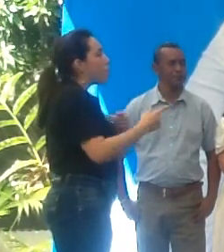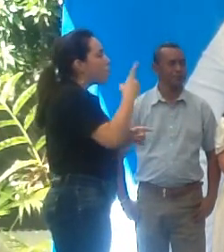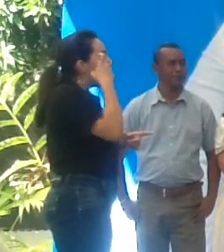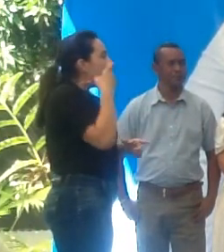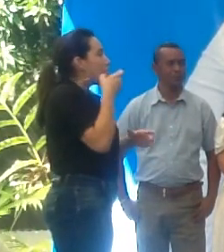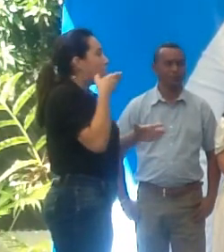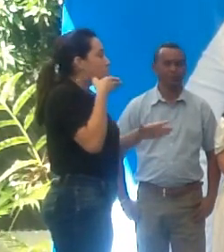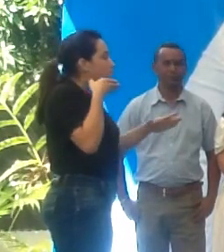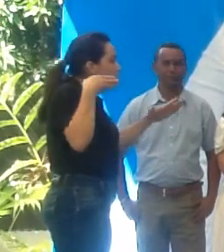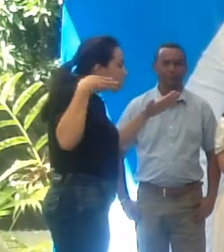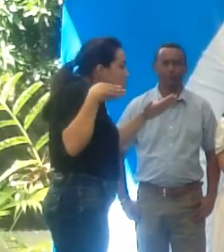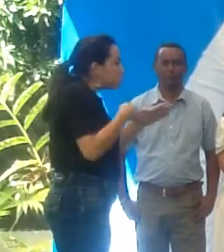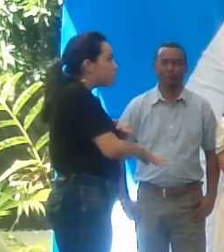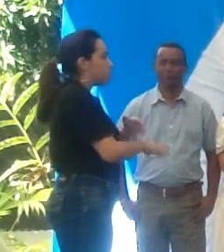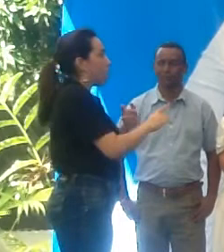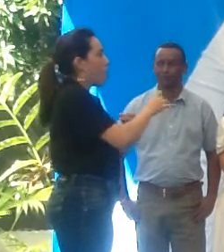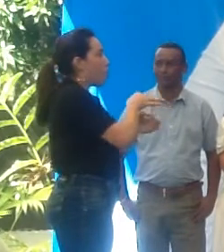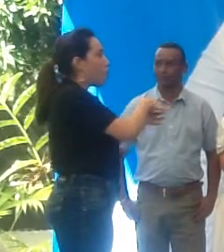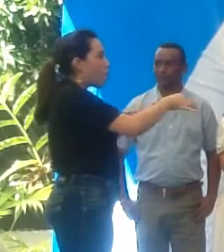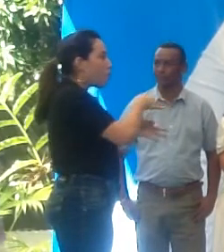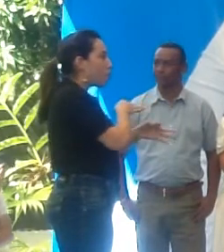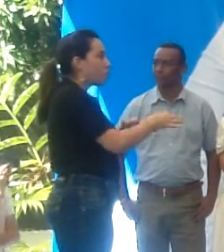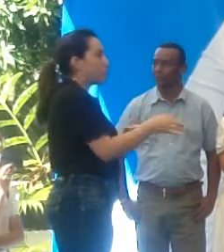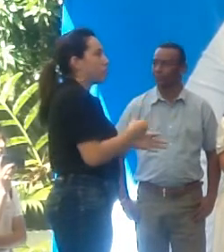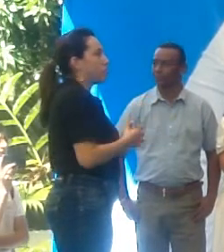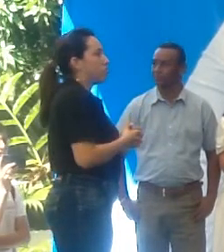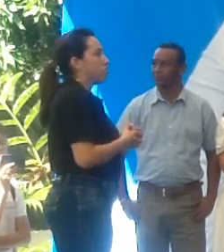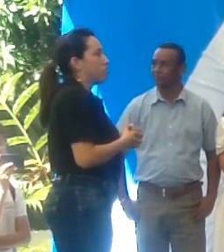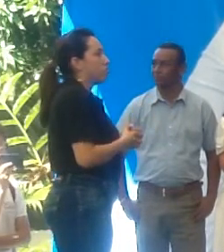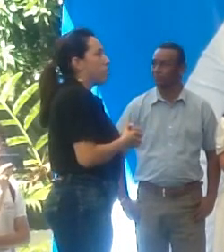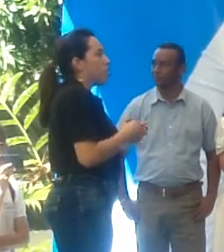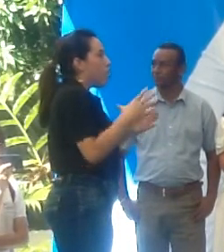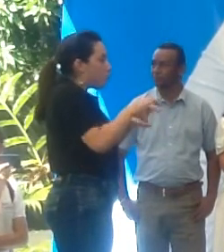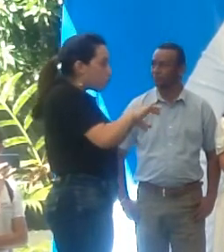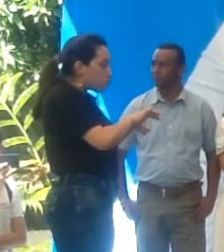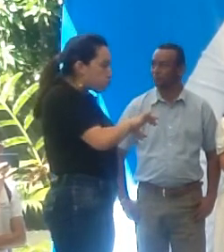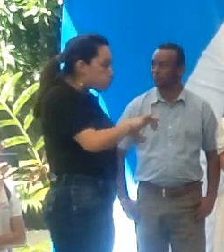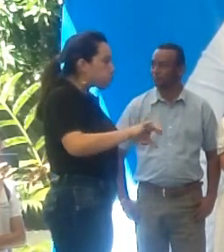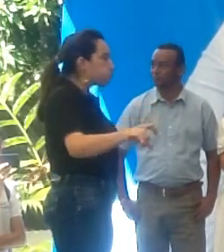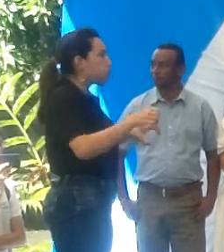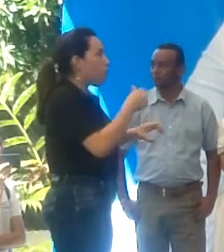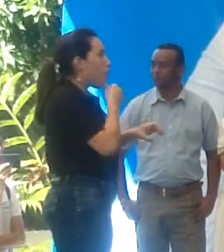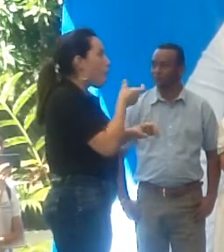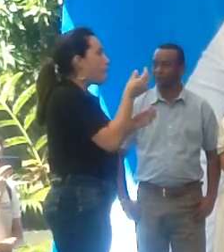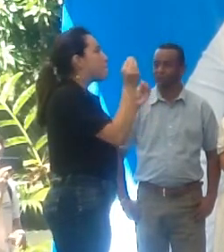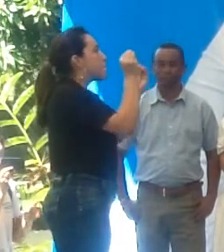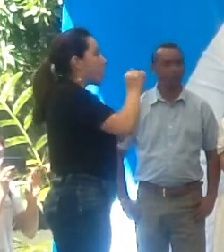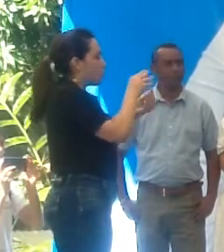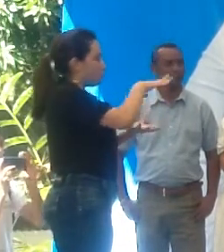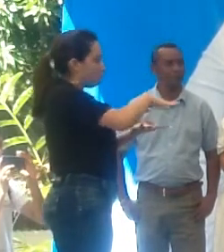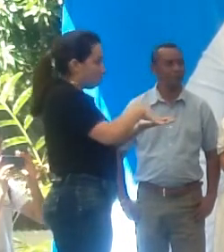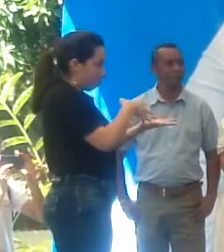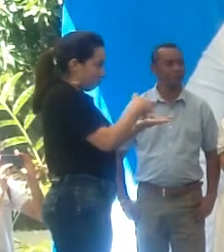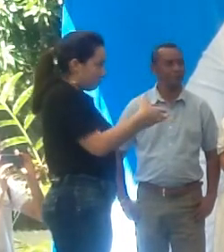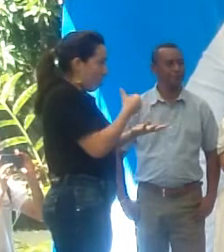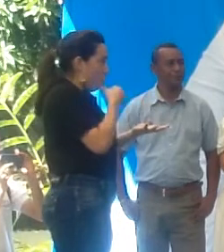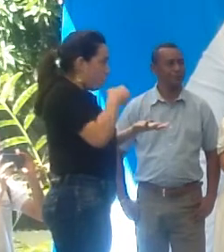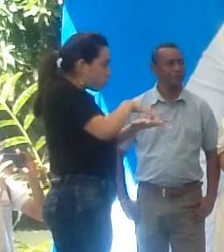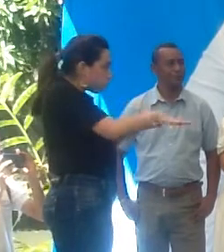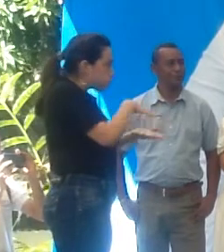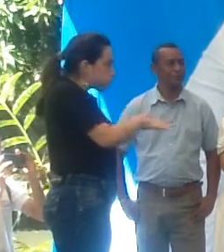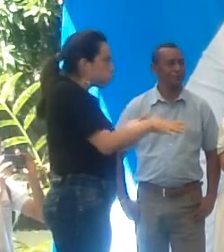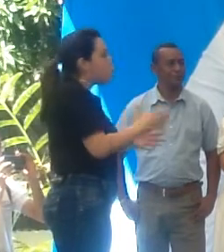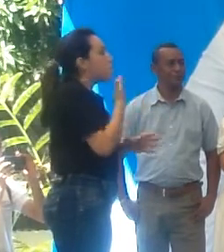en la mayoría de los municipios las redes de acueductos y alcantarillados, mejorar